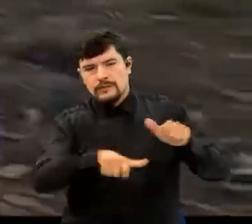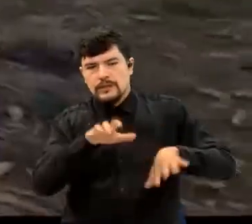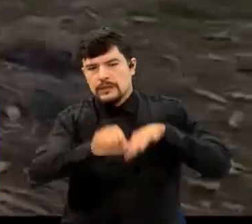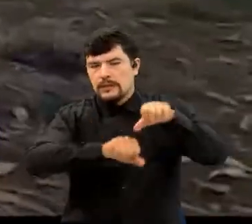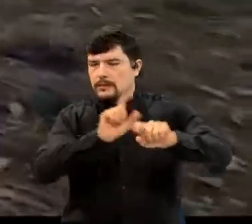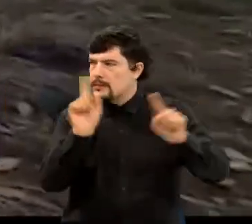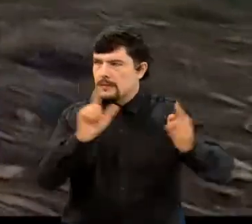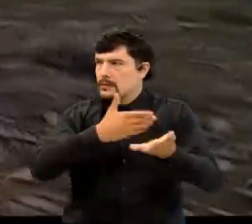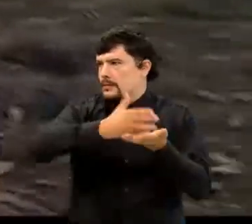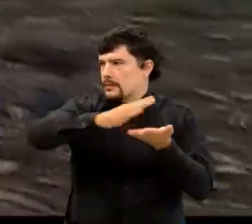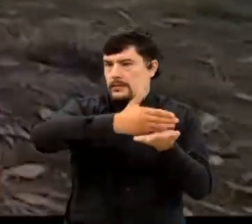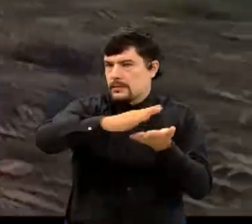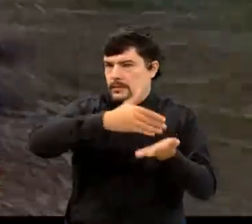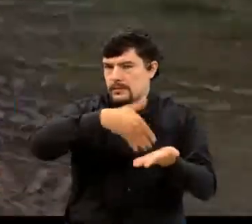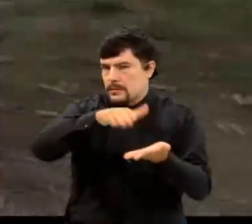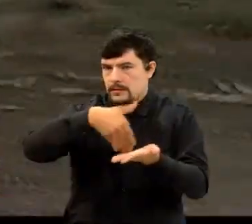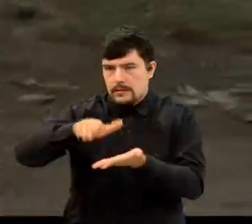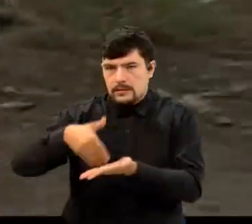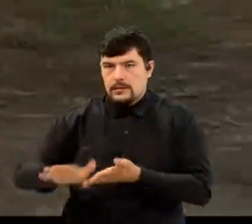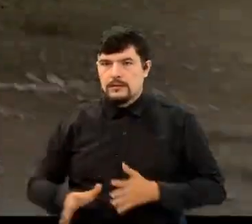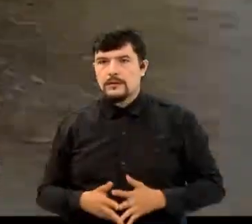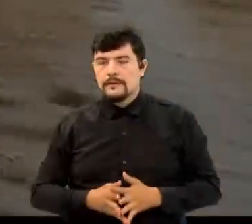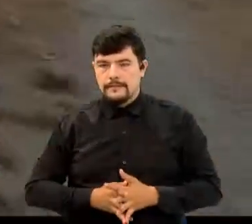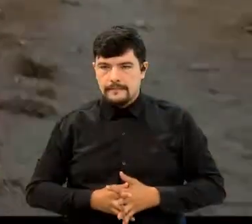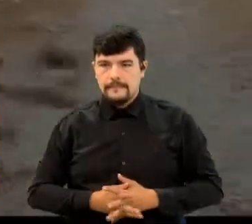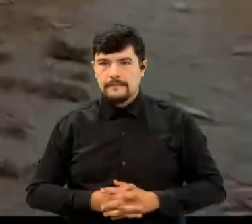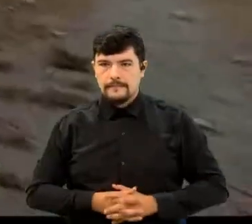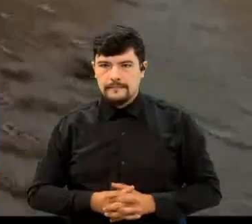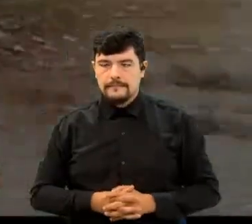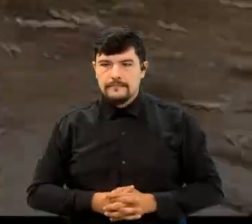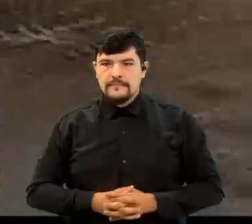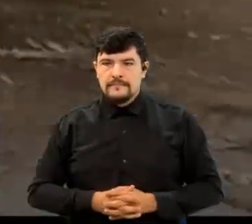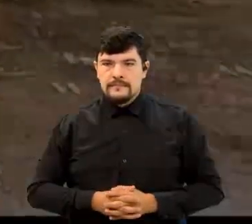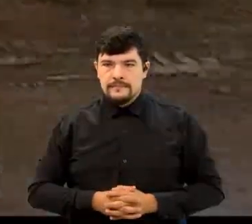invasores. Si no tienen plata, si son pobres, son desplazados,